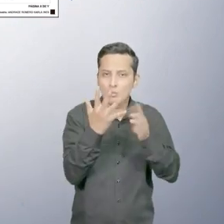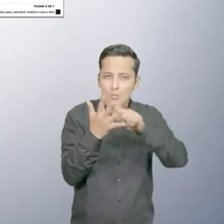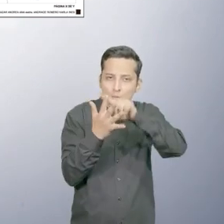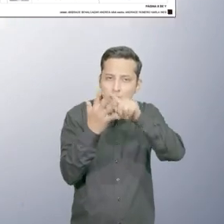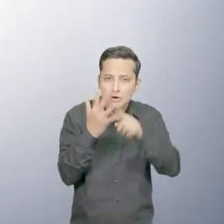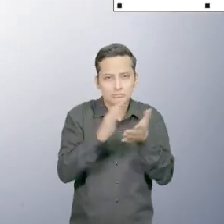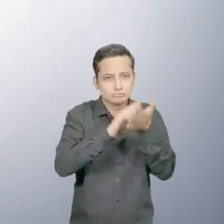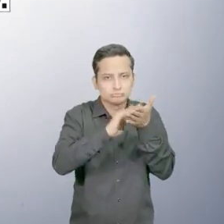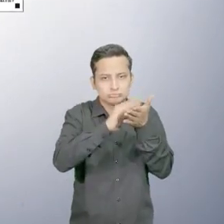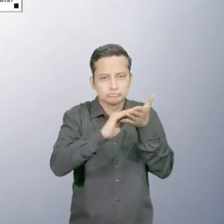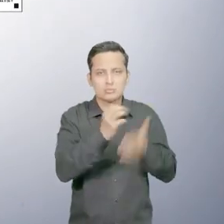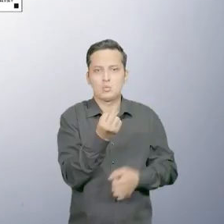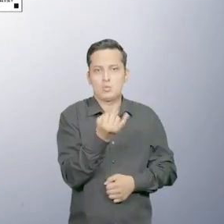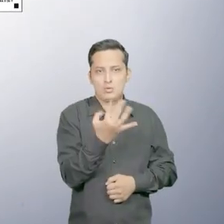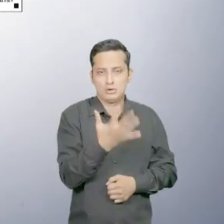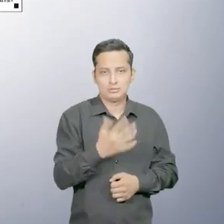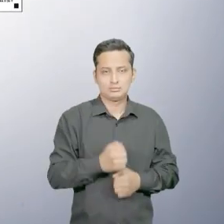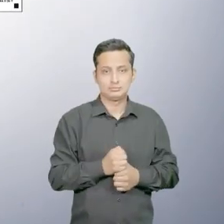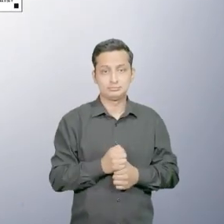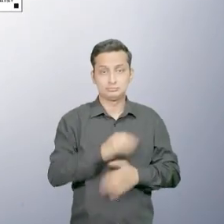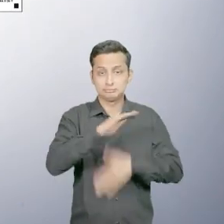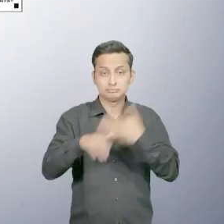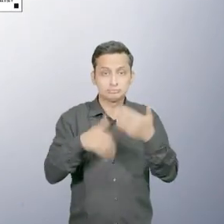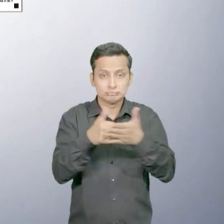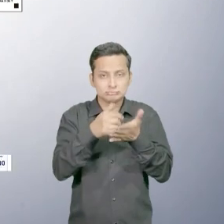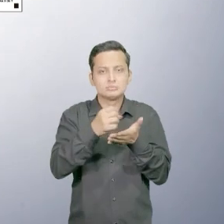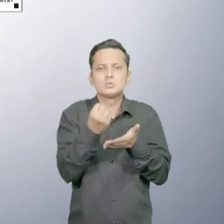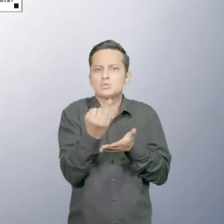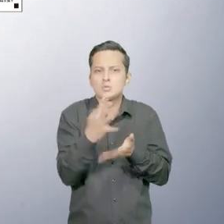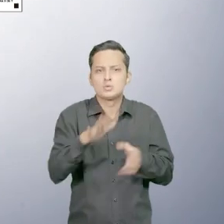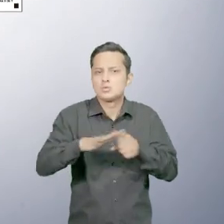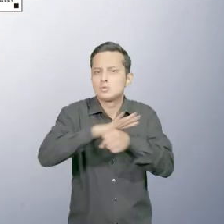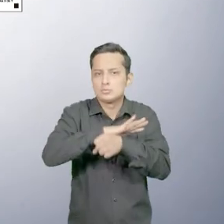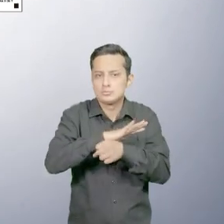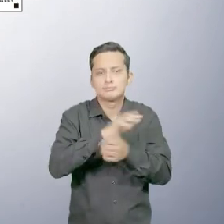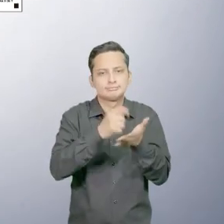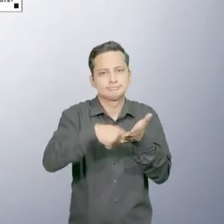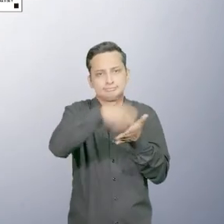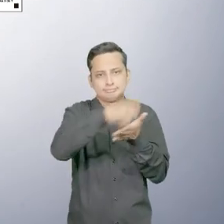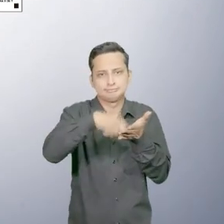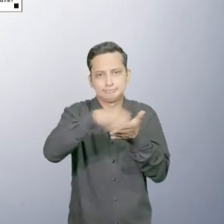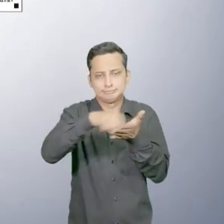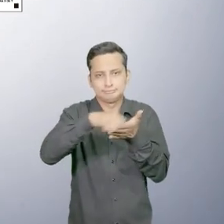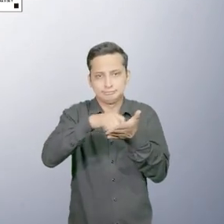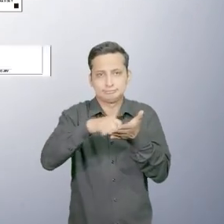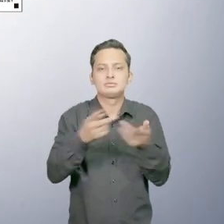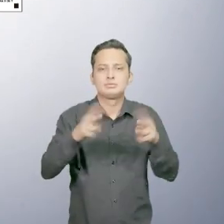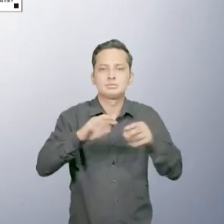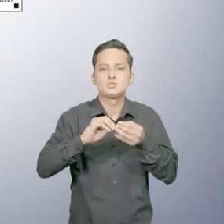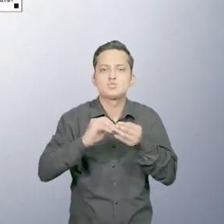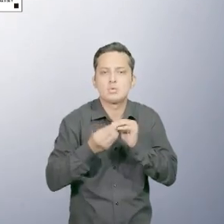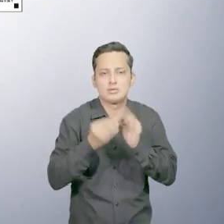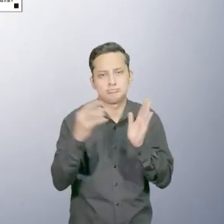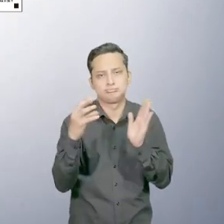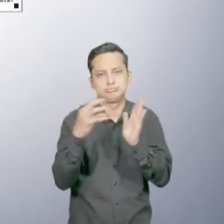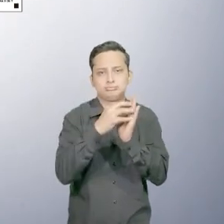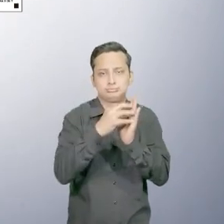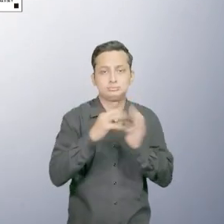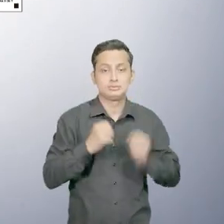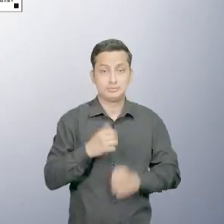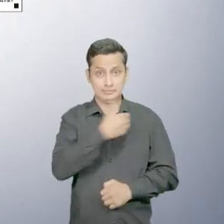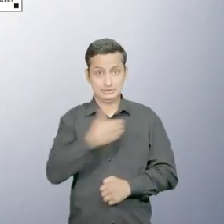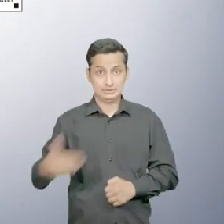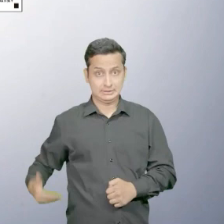electoral. Escriben en la carátula el total en letras y números. Y firman el padrón el presidente